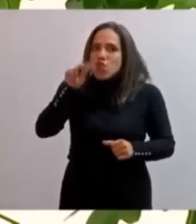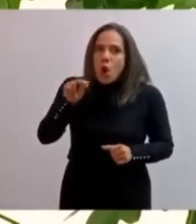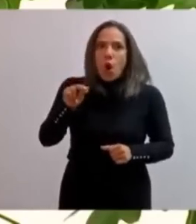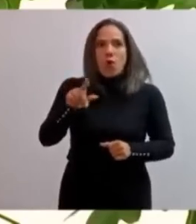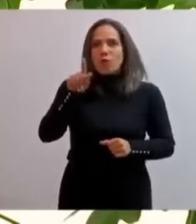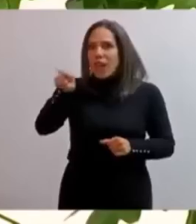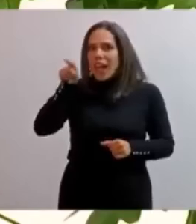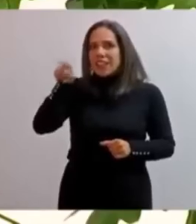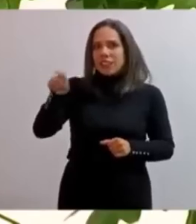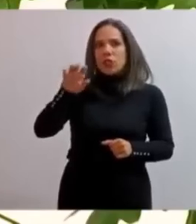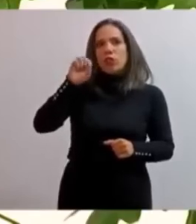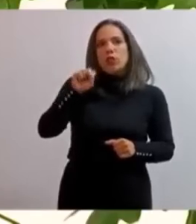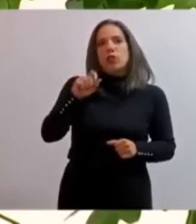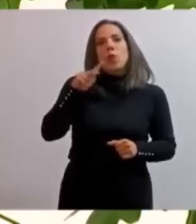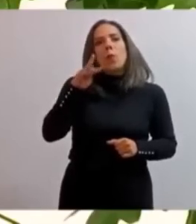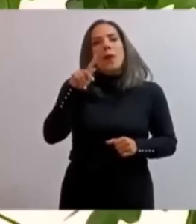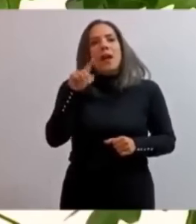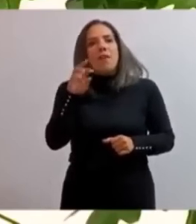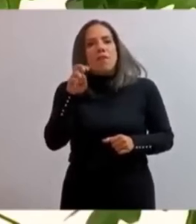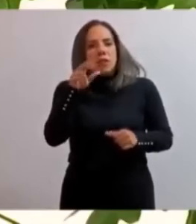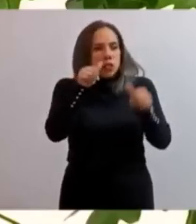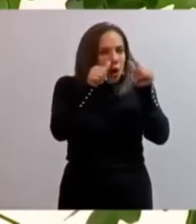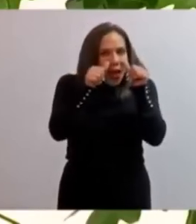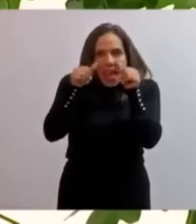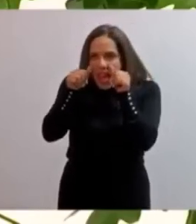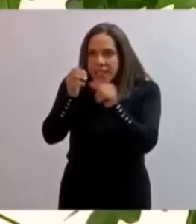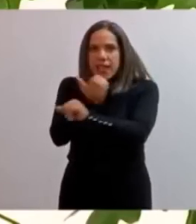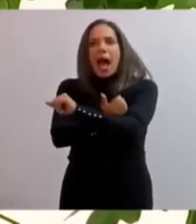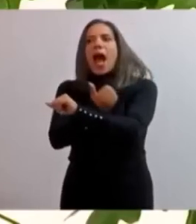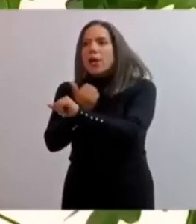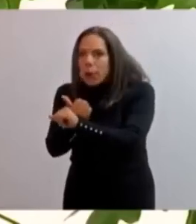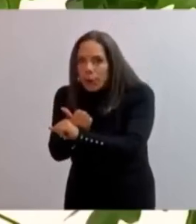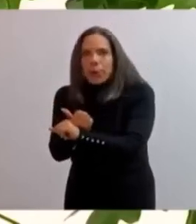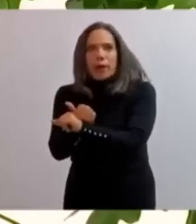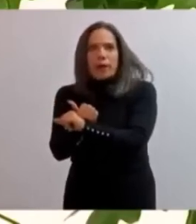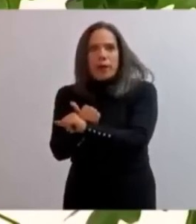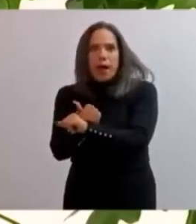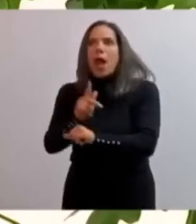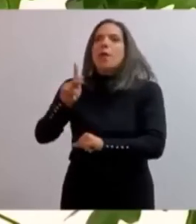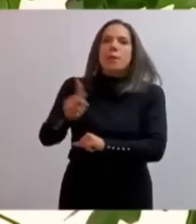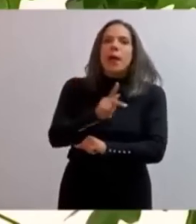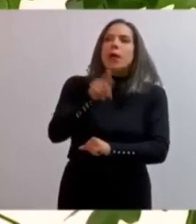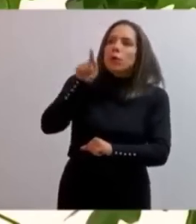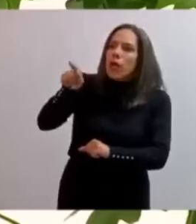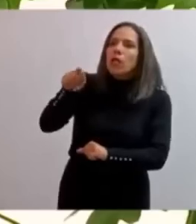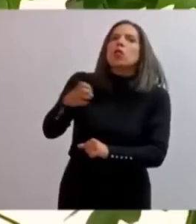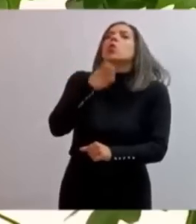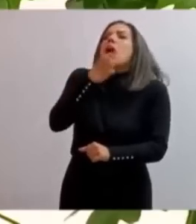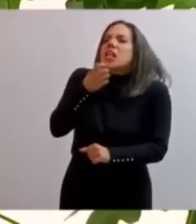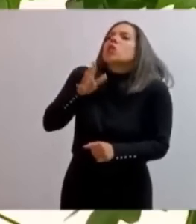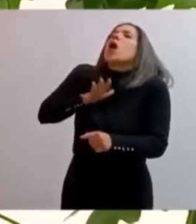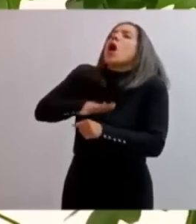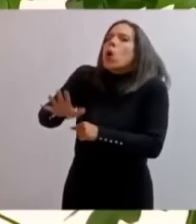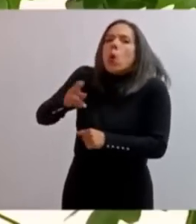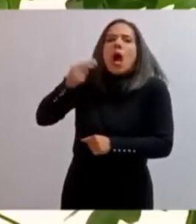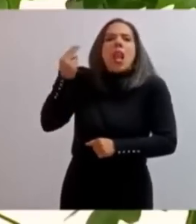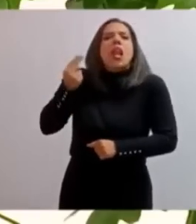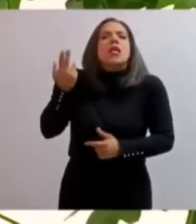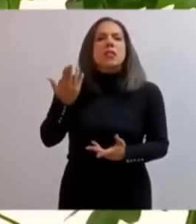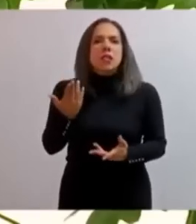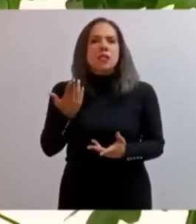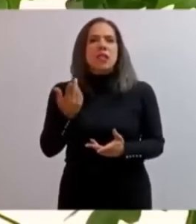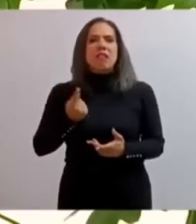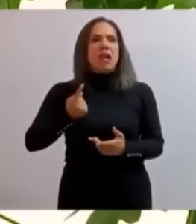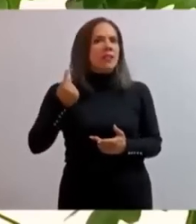acompañar, ir a la escuela, ver qué está pasando, ver qué necesidades están teniendo los docentes. Por supuesto